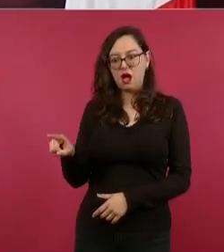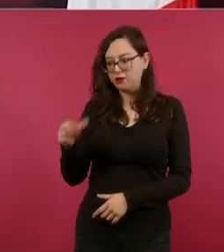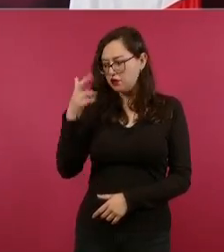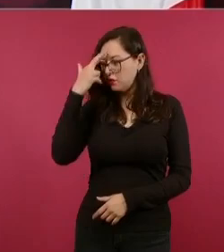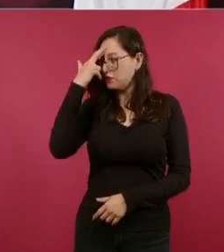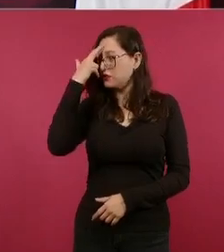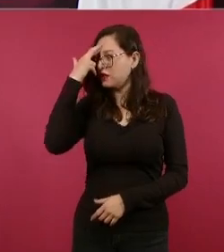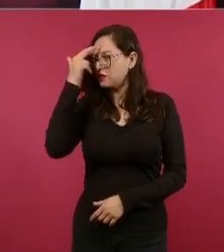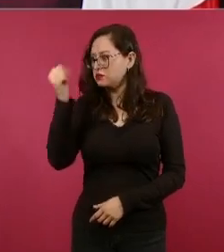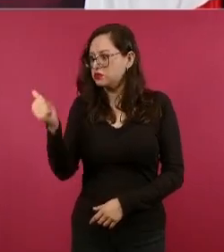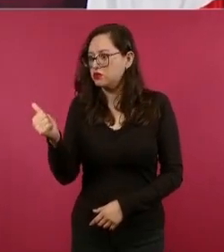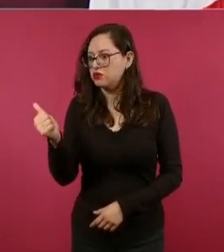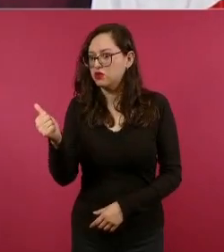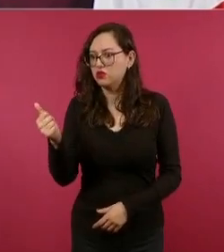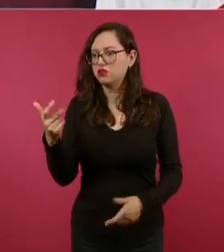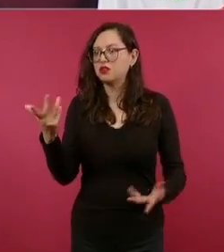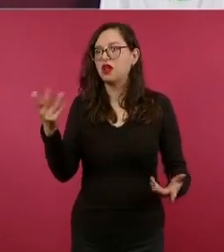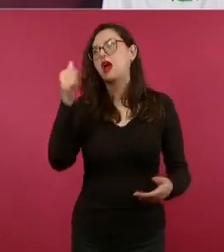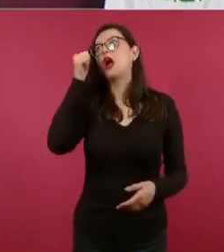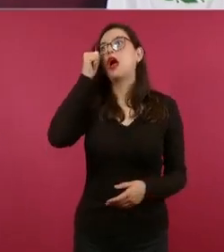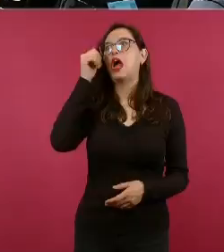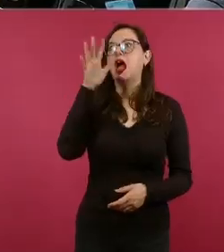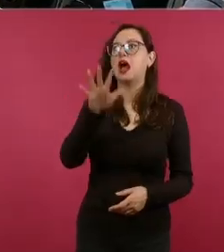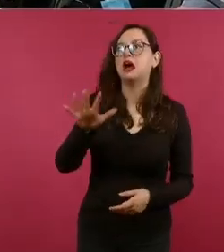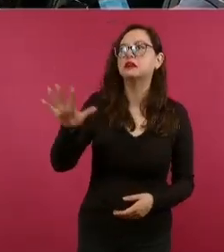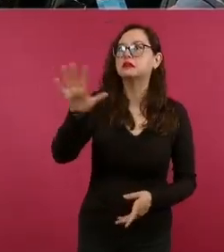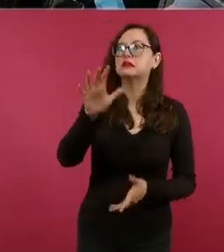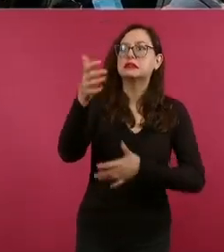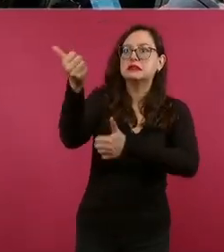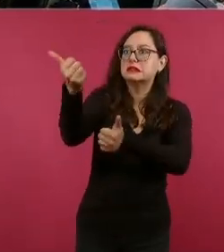conveniente tanta dependencia de Asia,